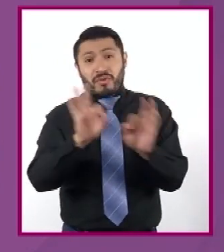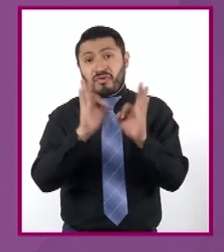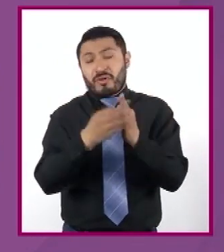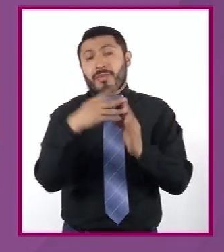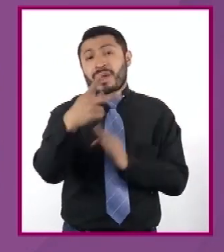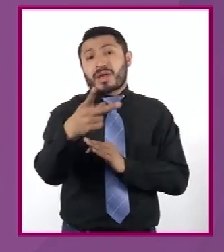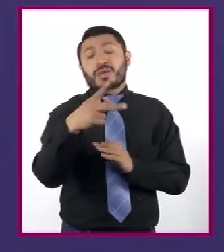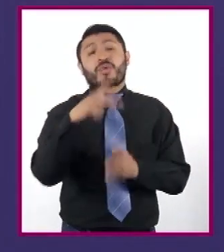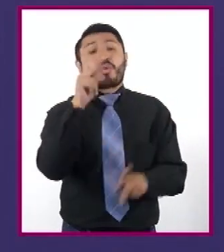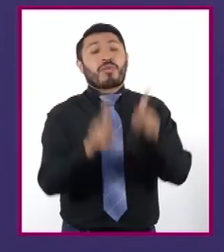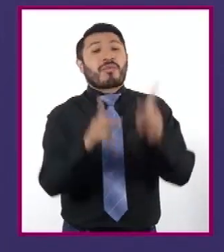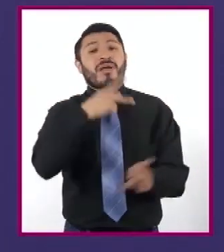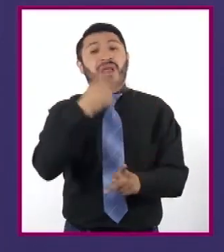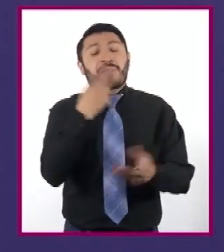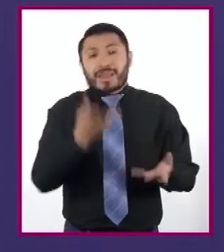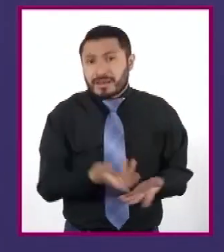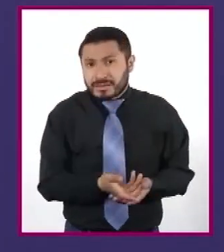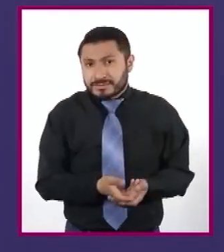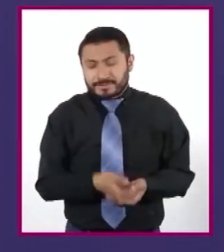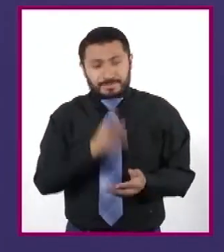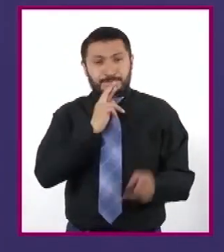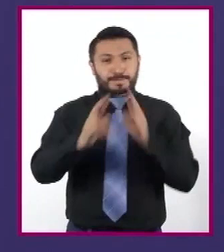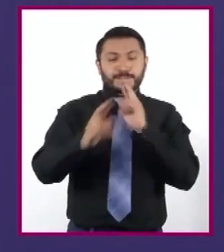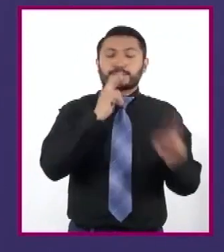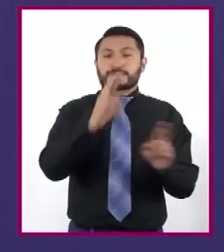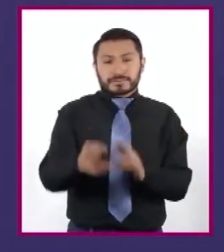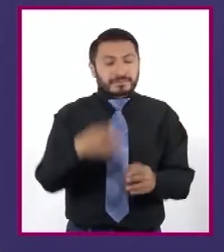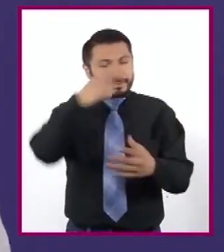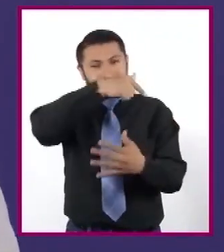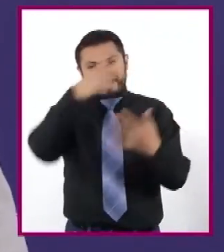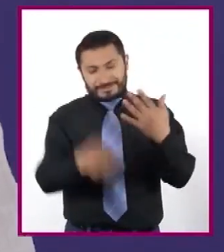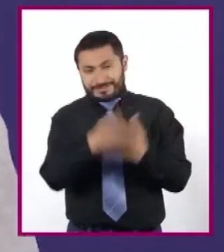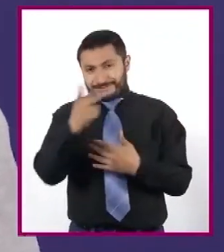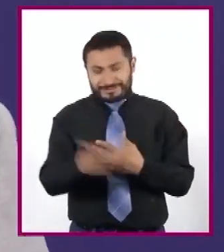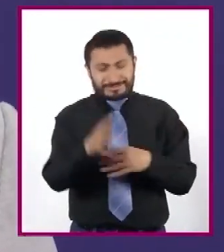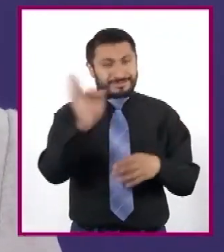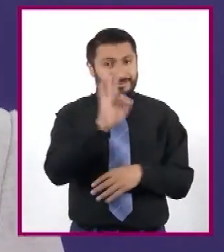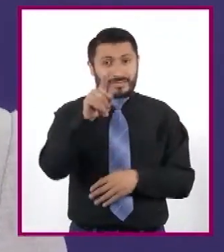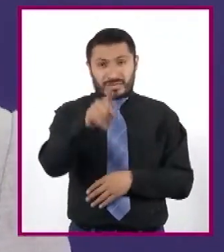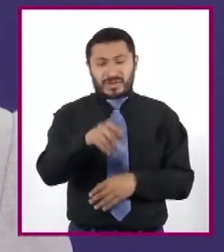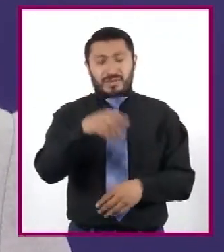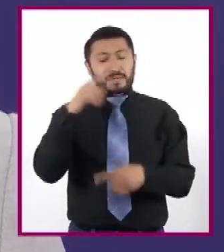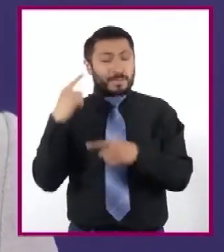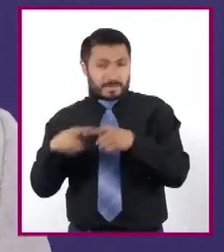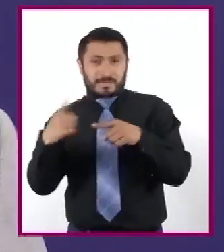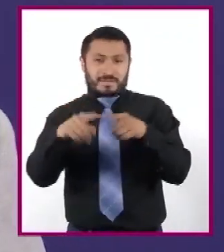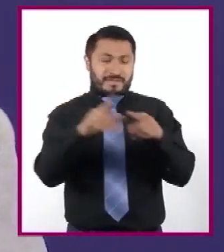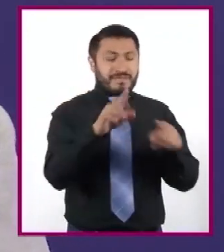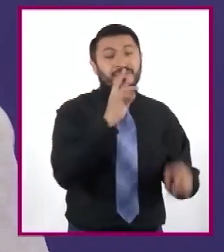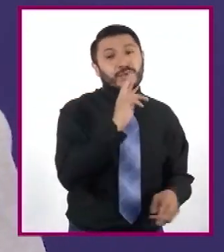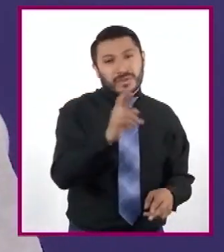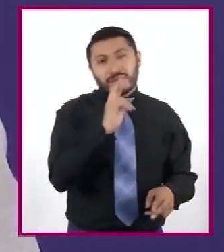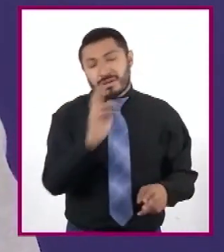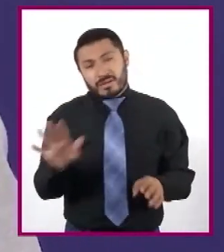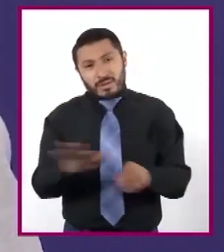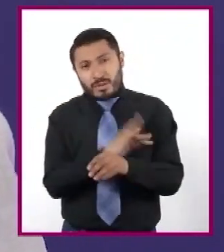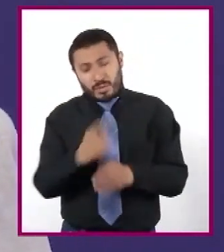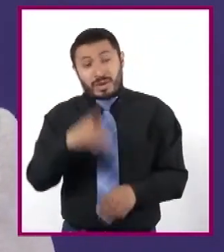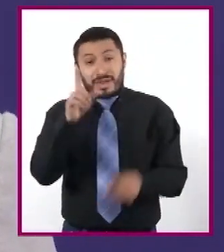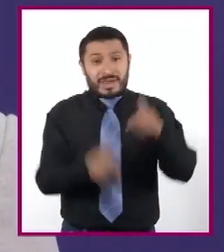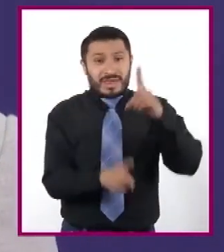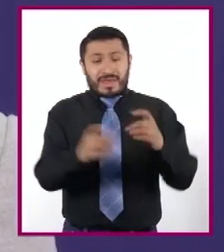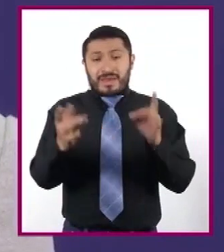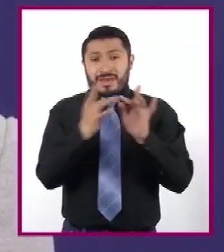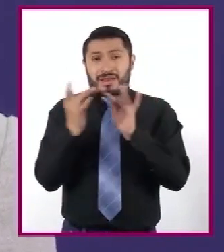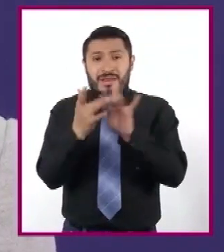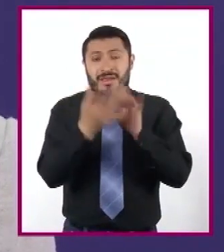hablan? Las respuestas a las interrogantes anteriores seguramente son variadas, porque surgen de la interacción social